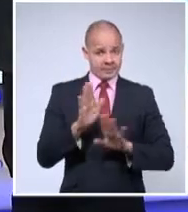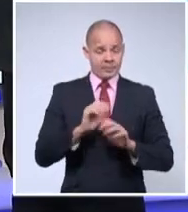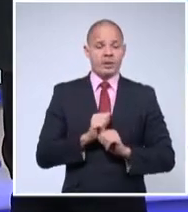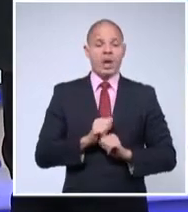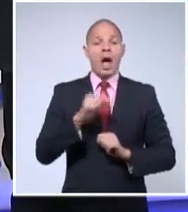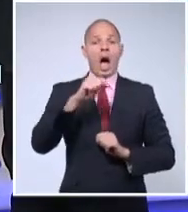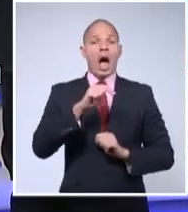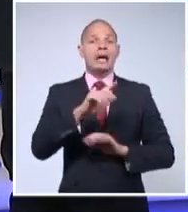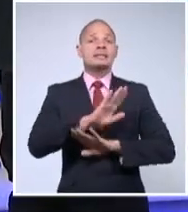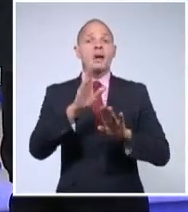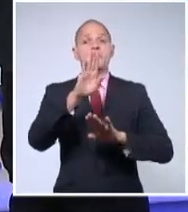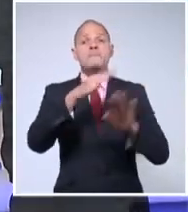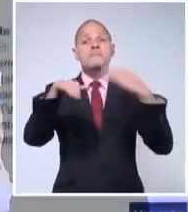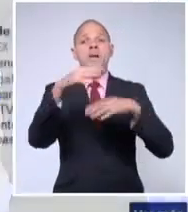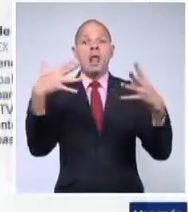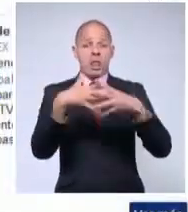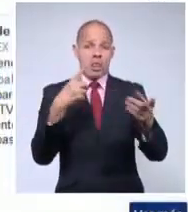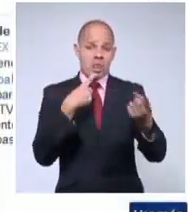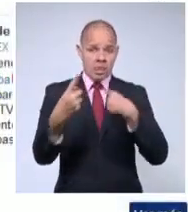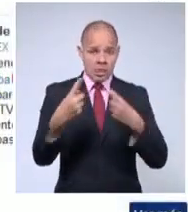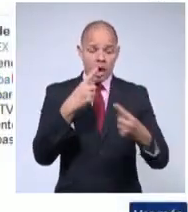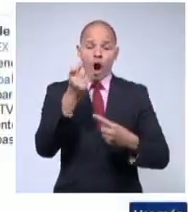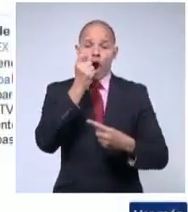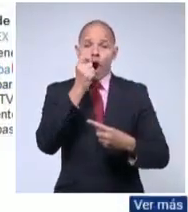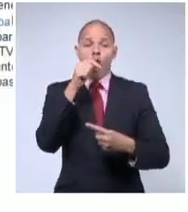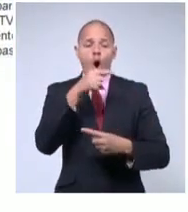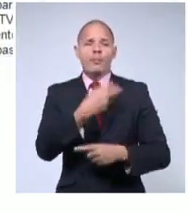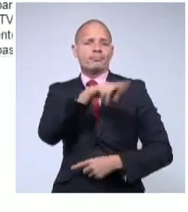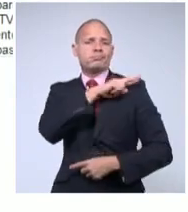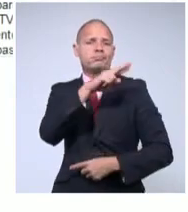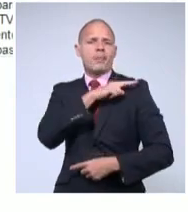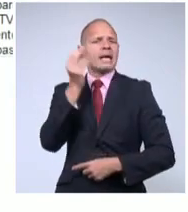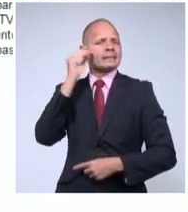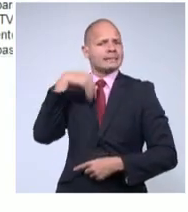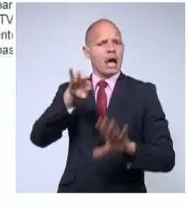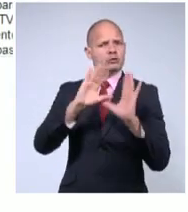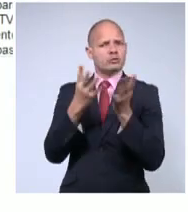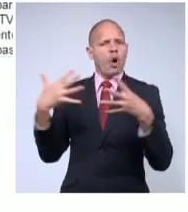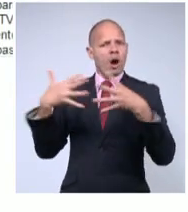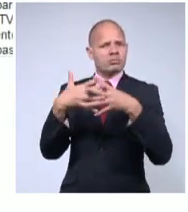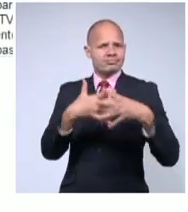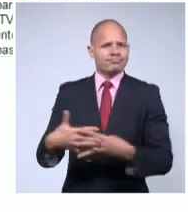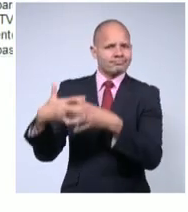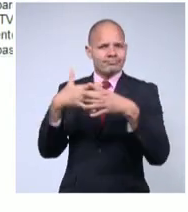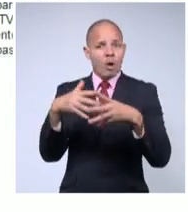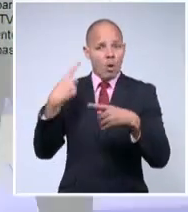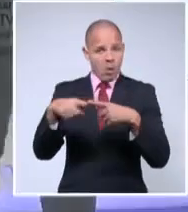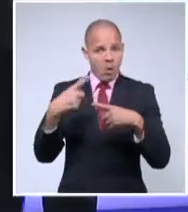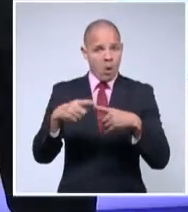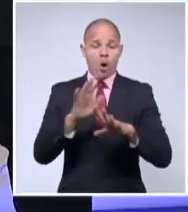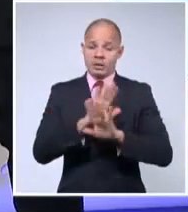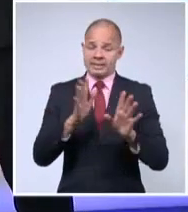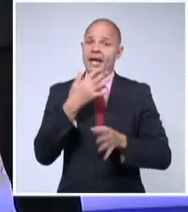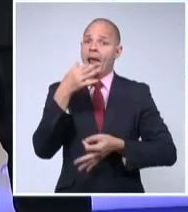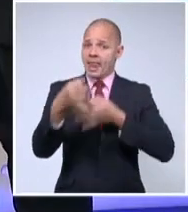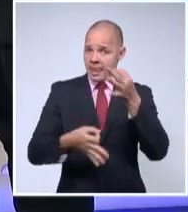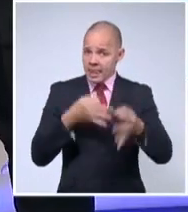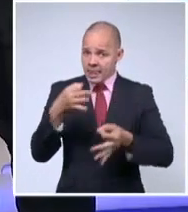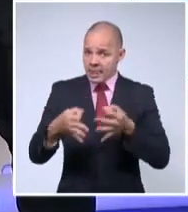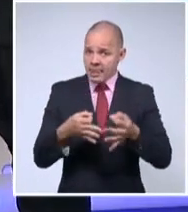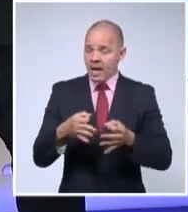Minrex convocó al encargado de negocios de Estados Unidos, a quien trasladó que Cuba no permite a Estados